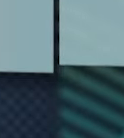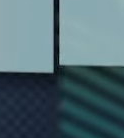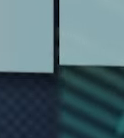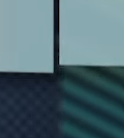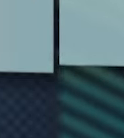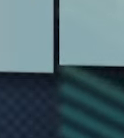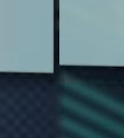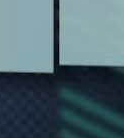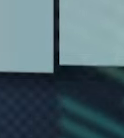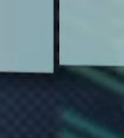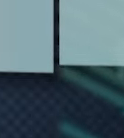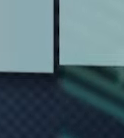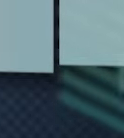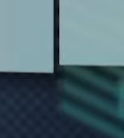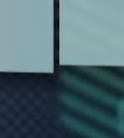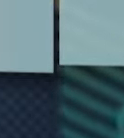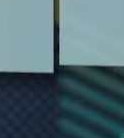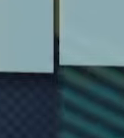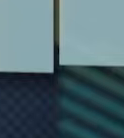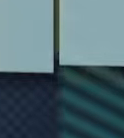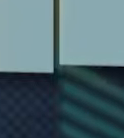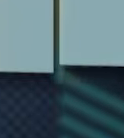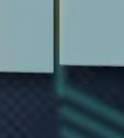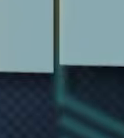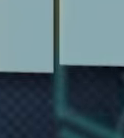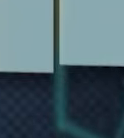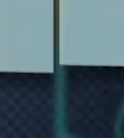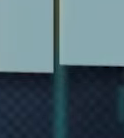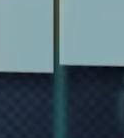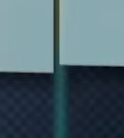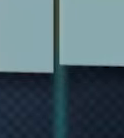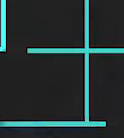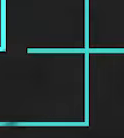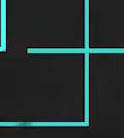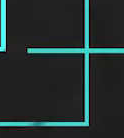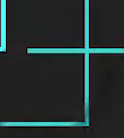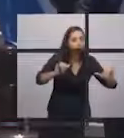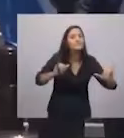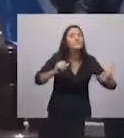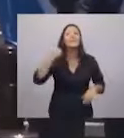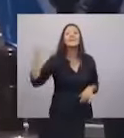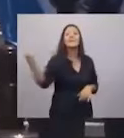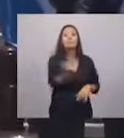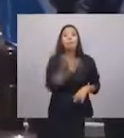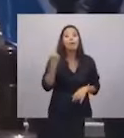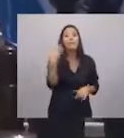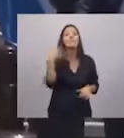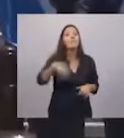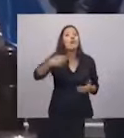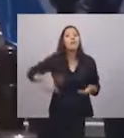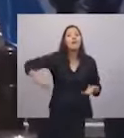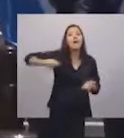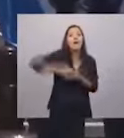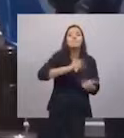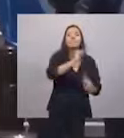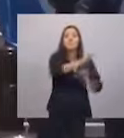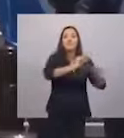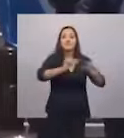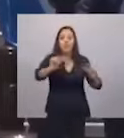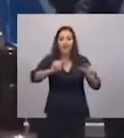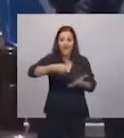el corto plazo. Preste atención a lo que menciona y a reacciones de quienes lo eligieron. que haya financiamiento.